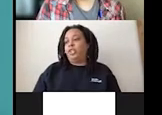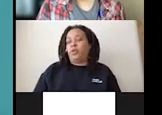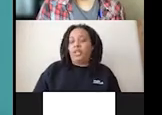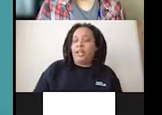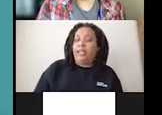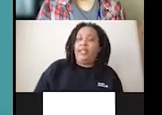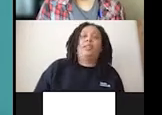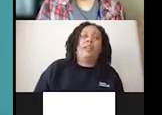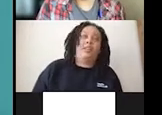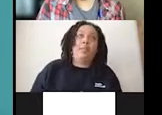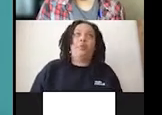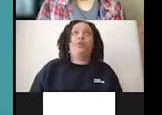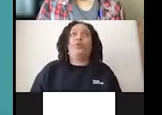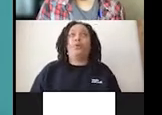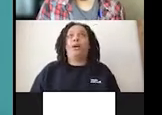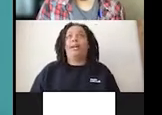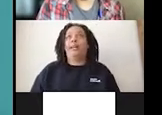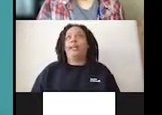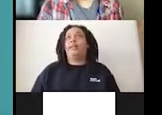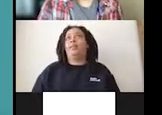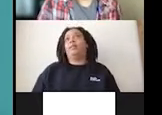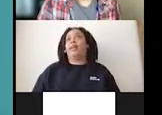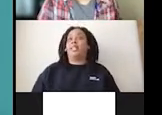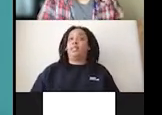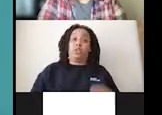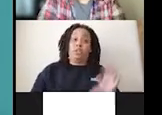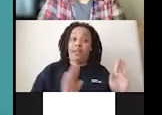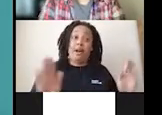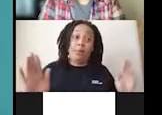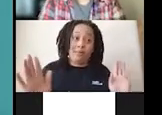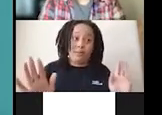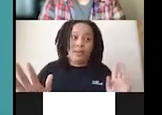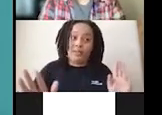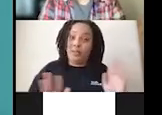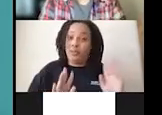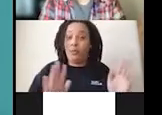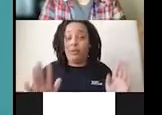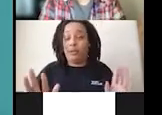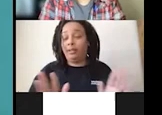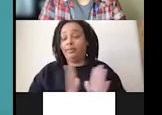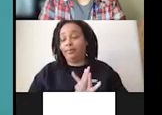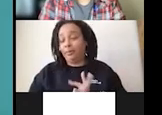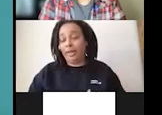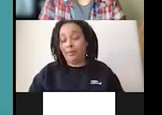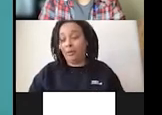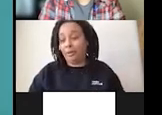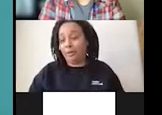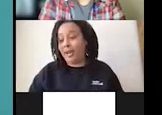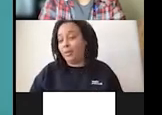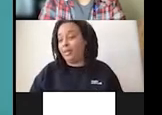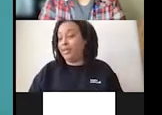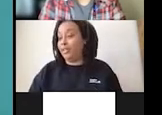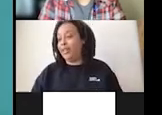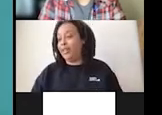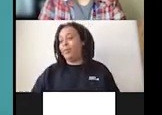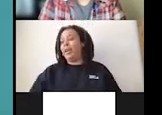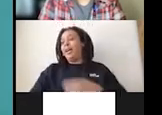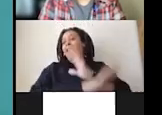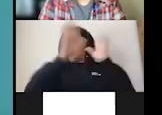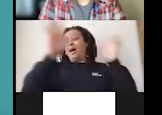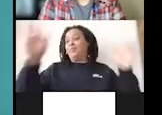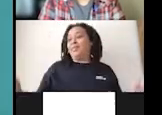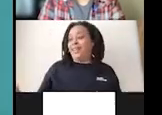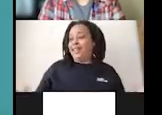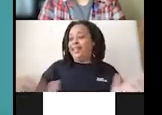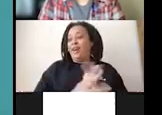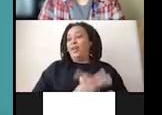decir o lo que se refería es a quién tienes que rendir cuentas entonces como es